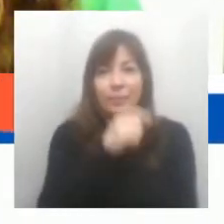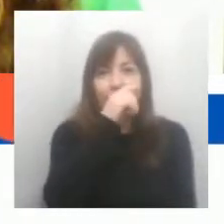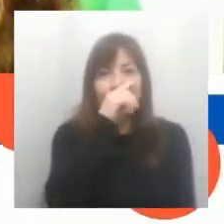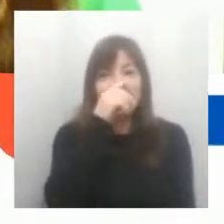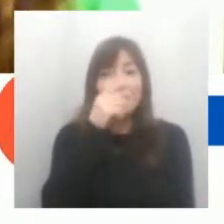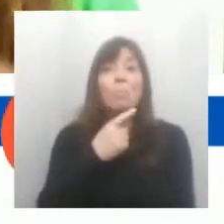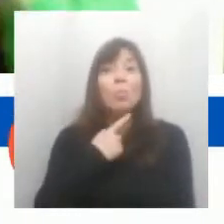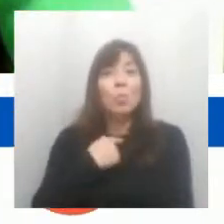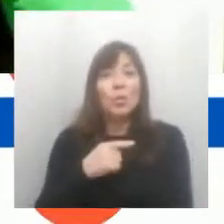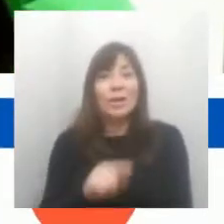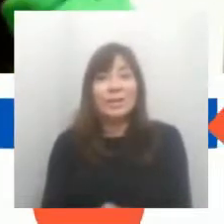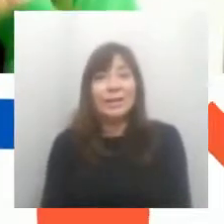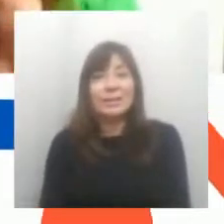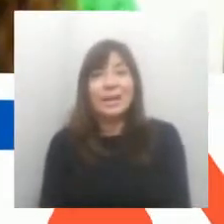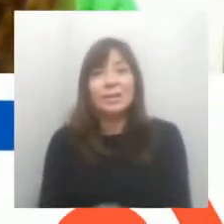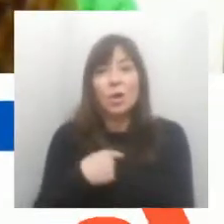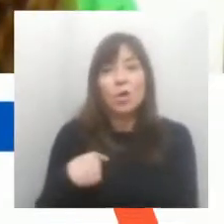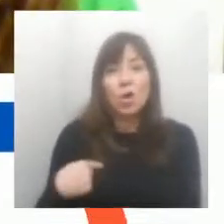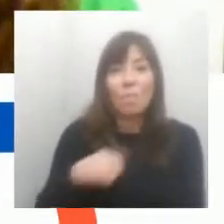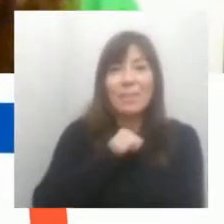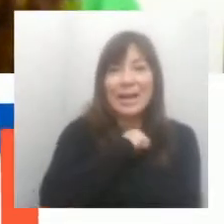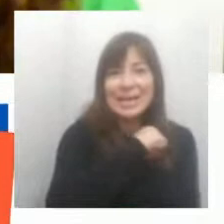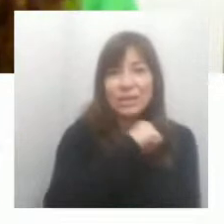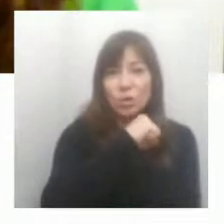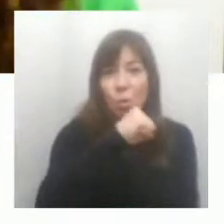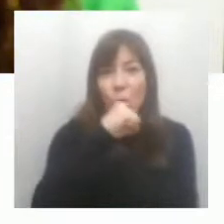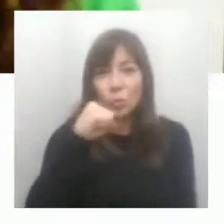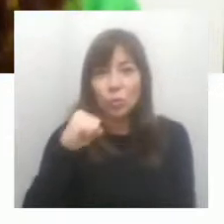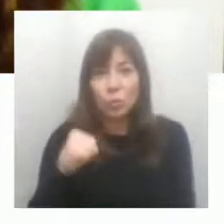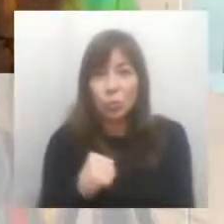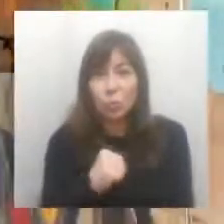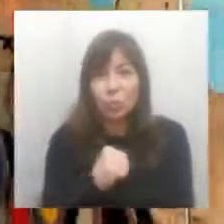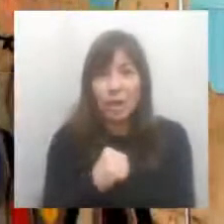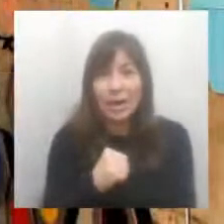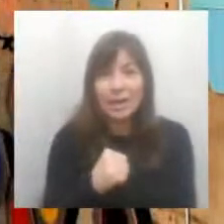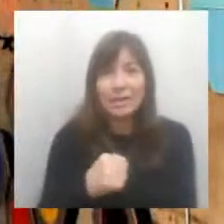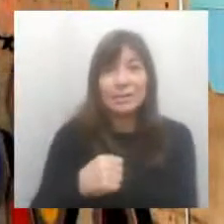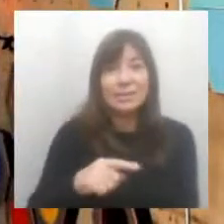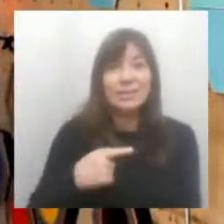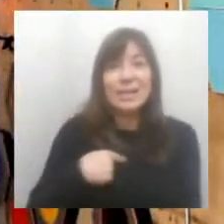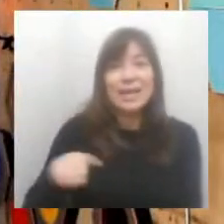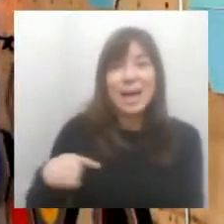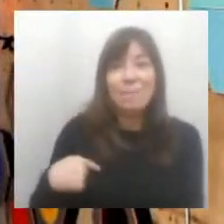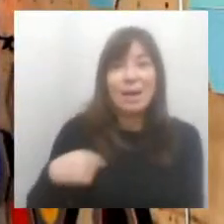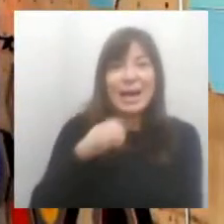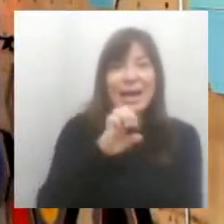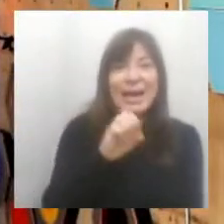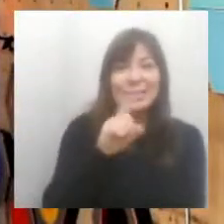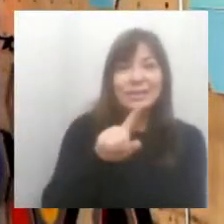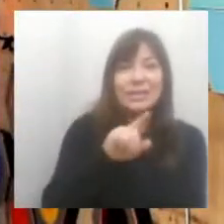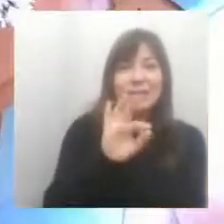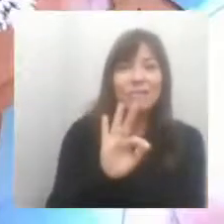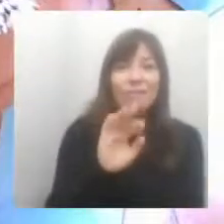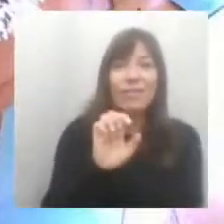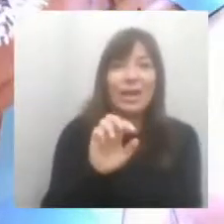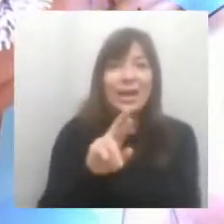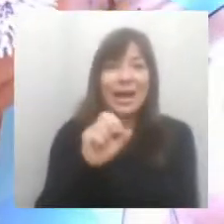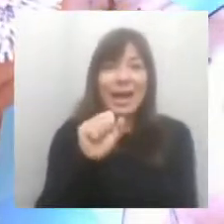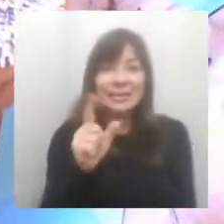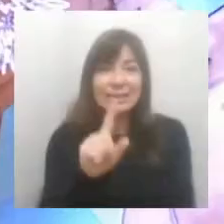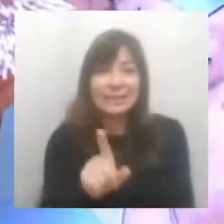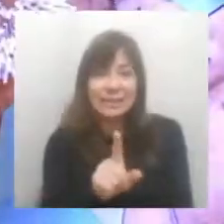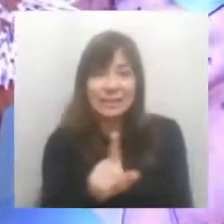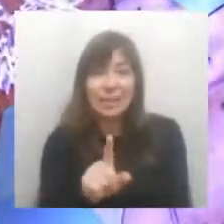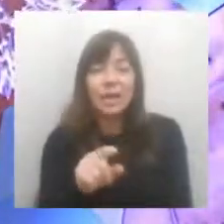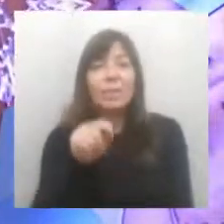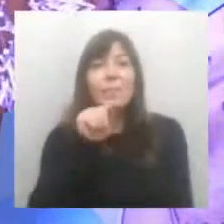interesante. El nombre de esa escultura cinética se llama Esferas de Hoberman. Sería importante poder verla. Ahí están en pantalla, ustedes las pueden ver.